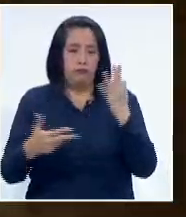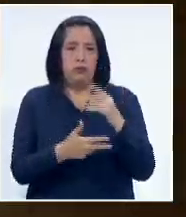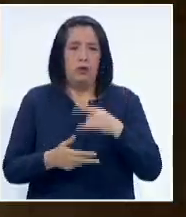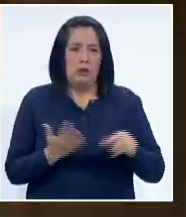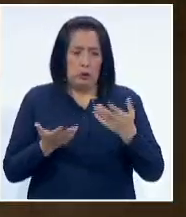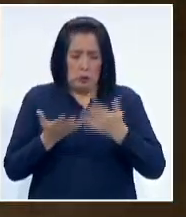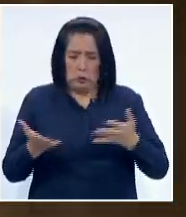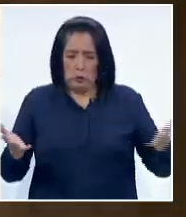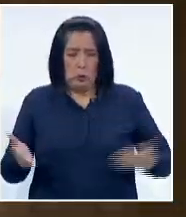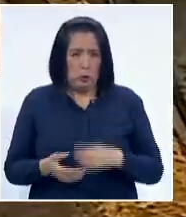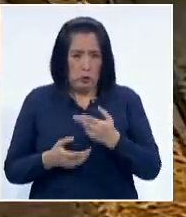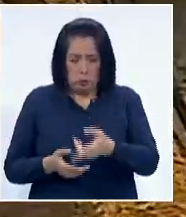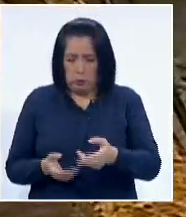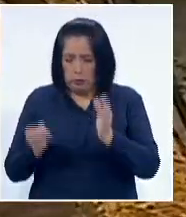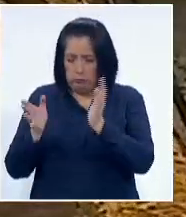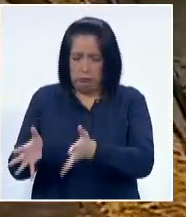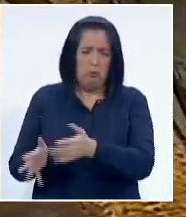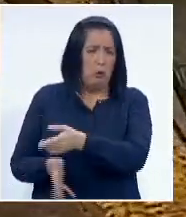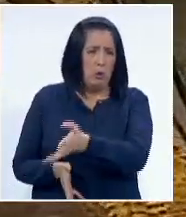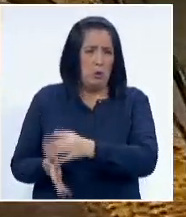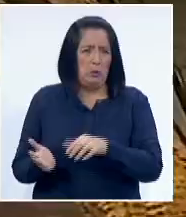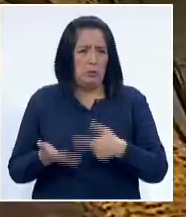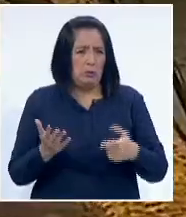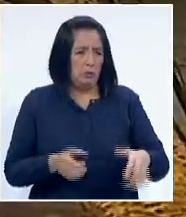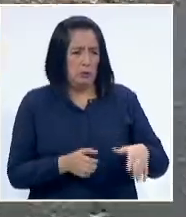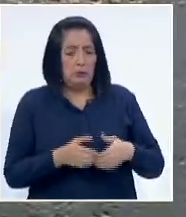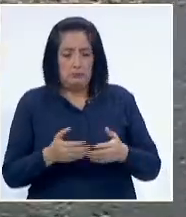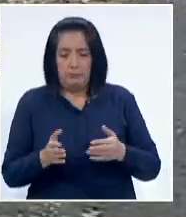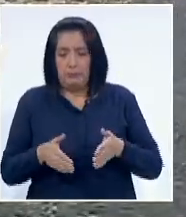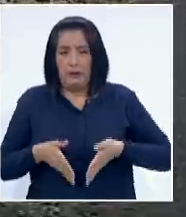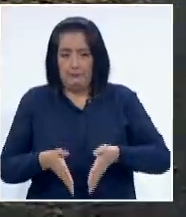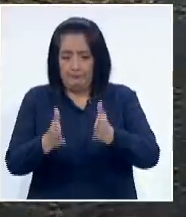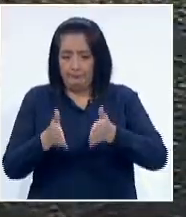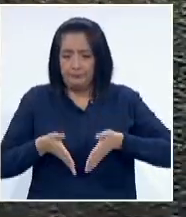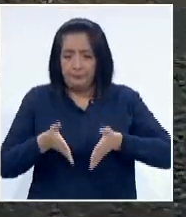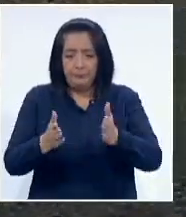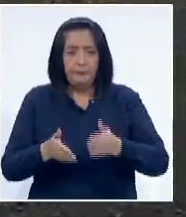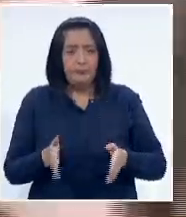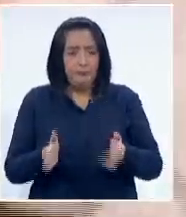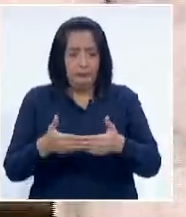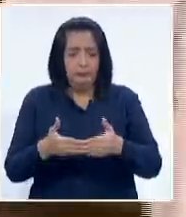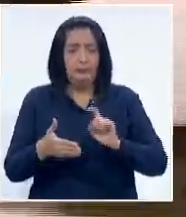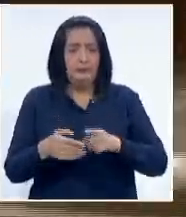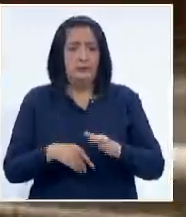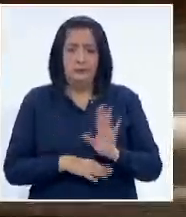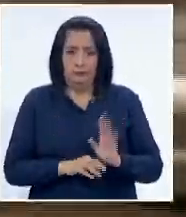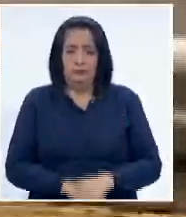de trabajo quedaron a un costado de la vía, donde el tránsito fue restringido de sur a norte por unas horas.